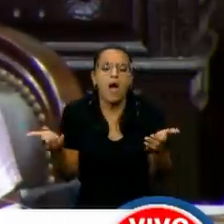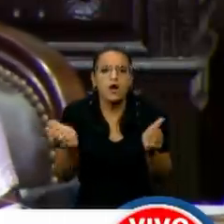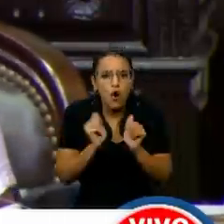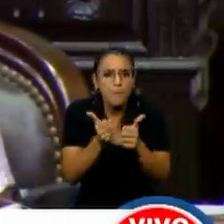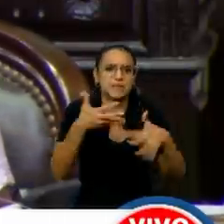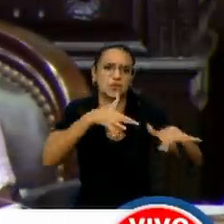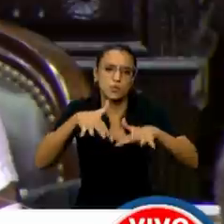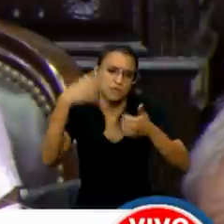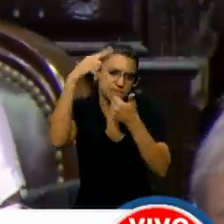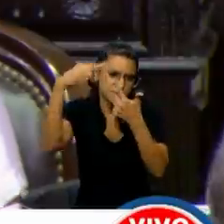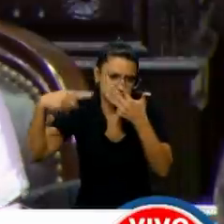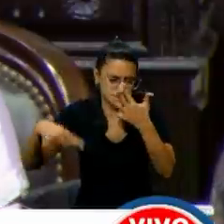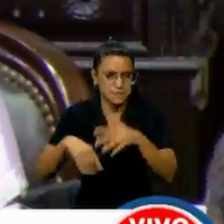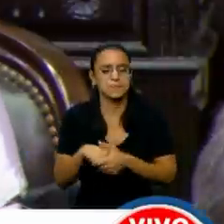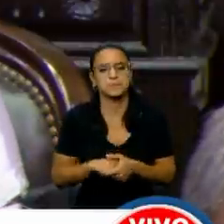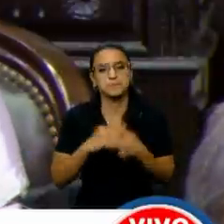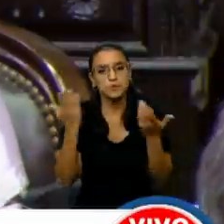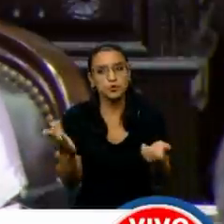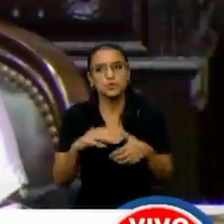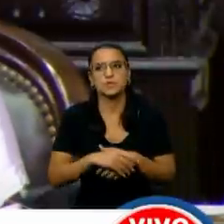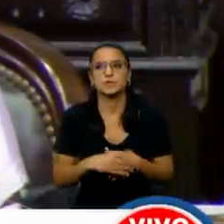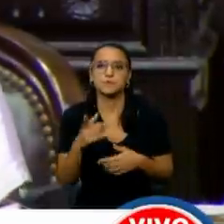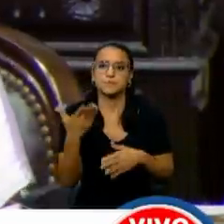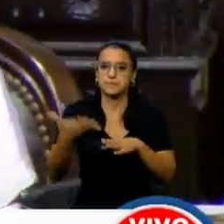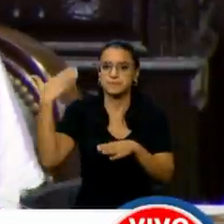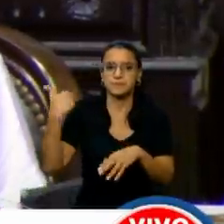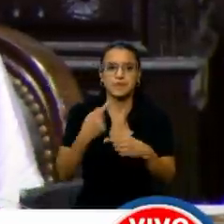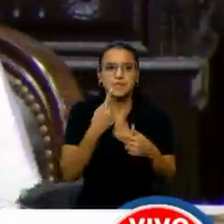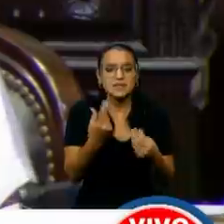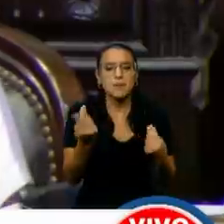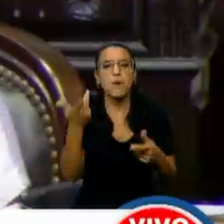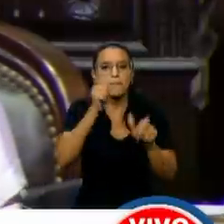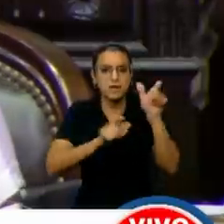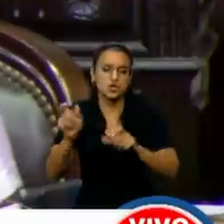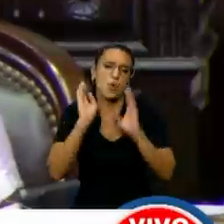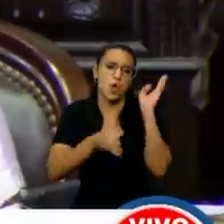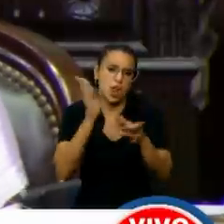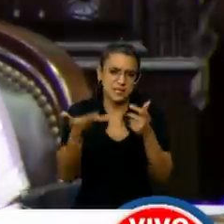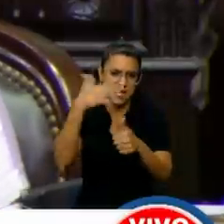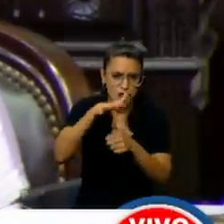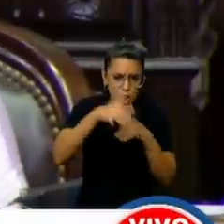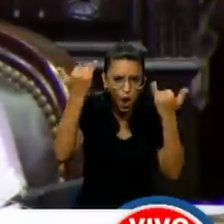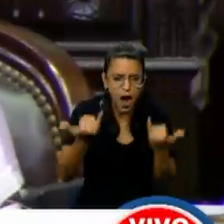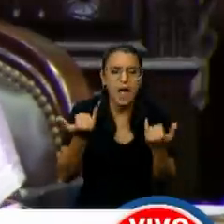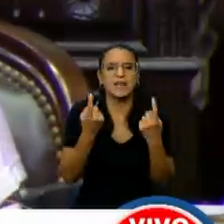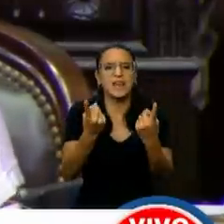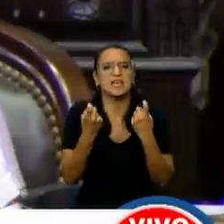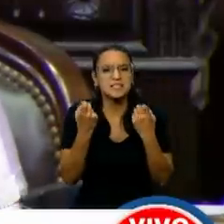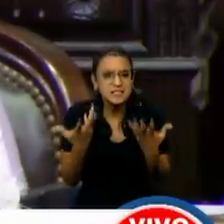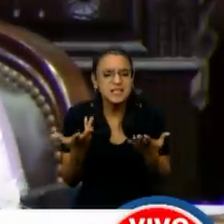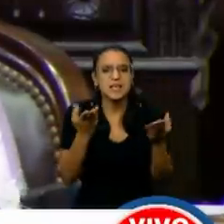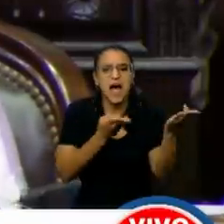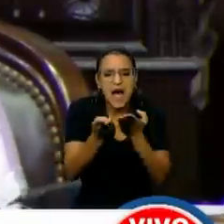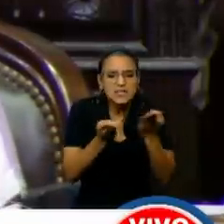situaciones entonces decíamos estamos hablando de personas que sufren violencia de género que necesitan entonces ese